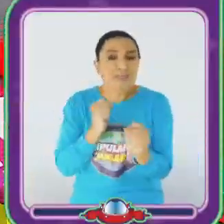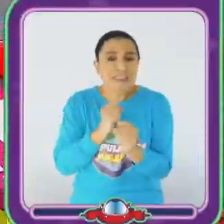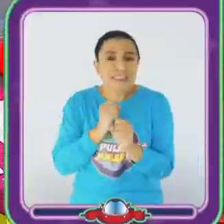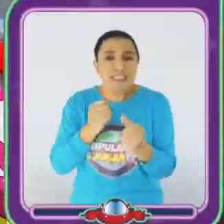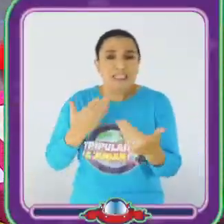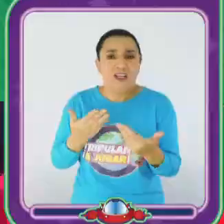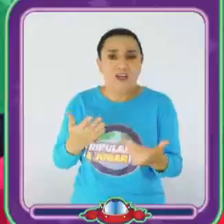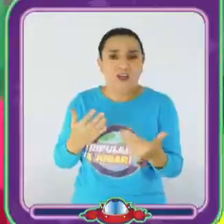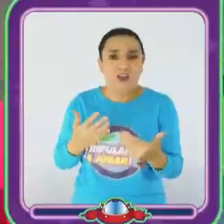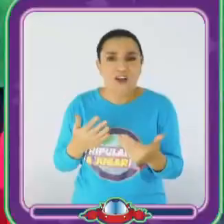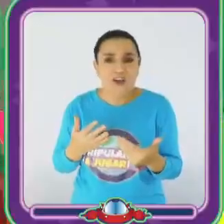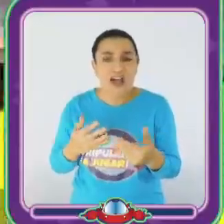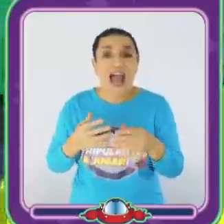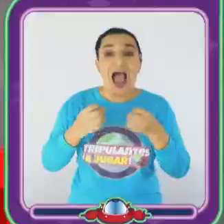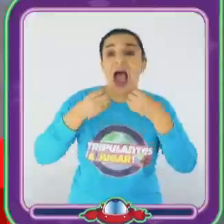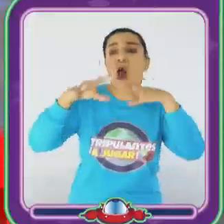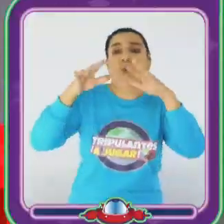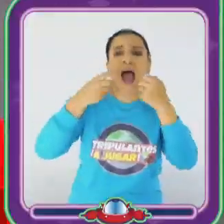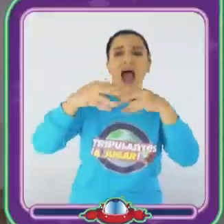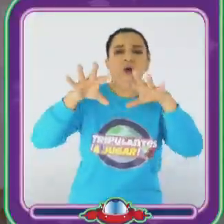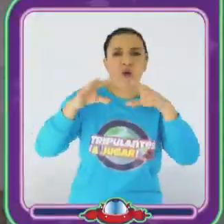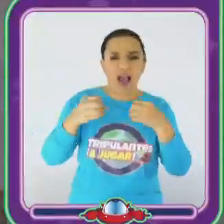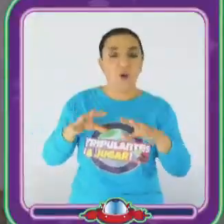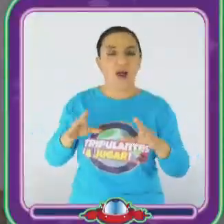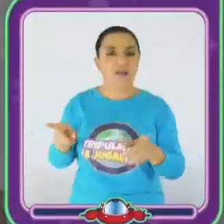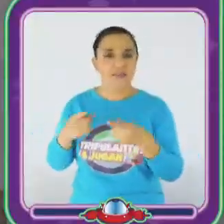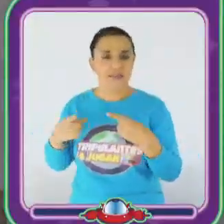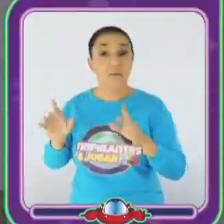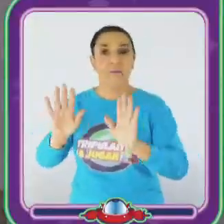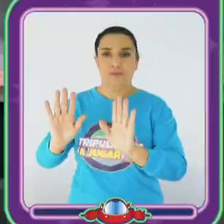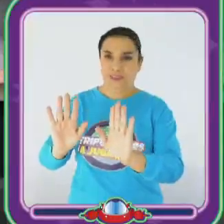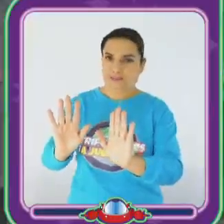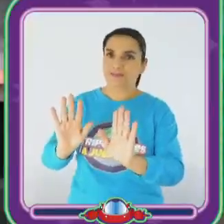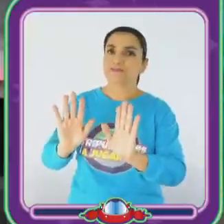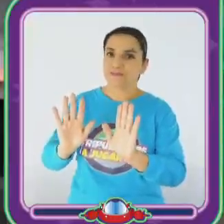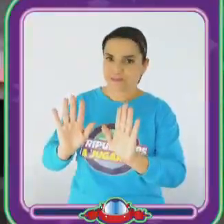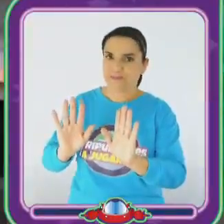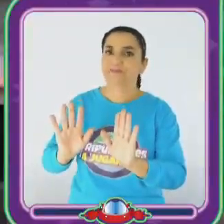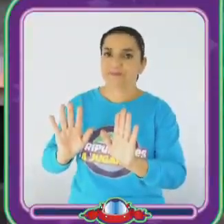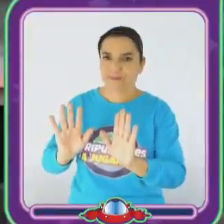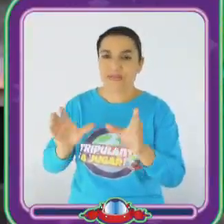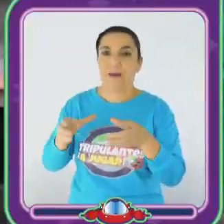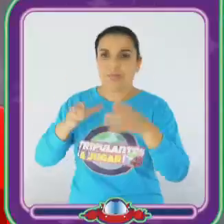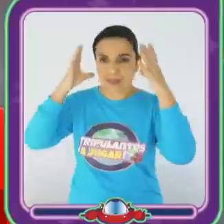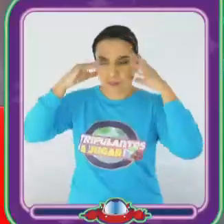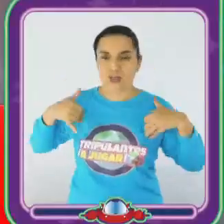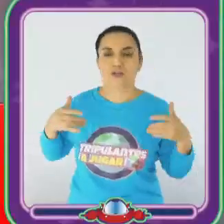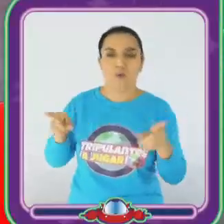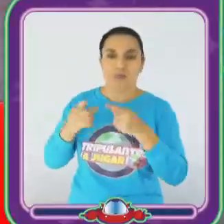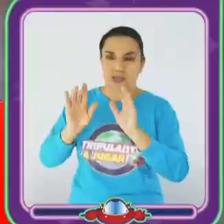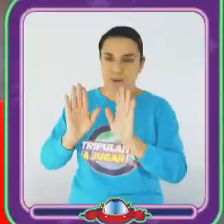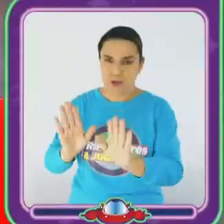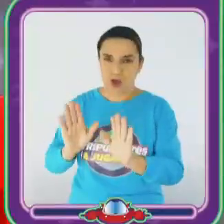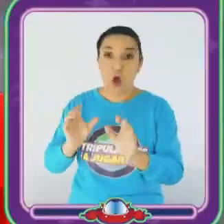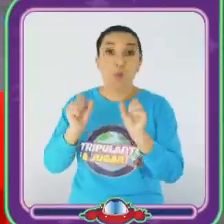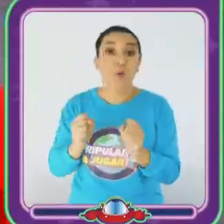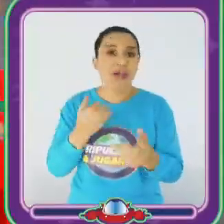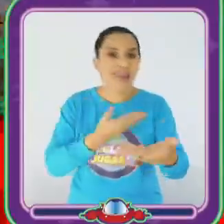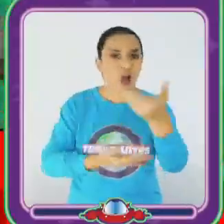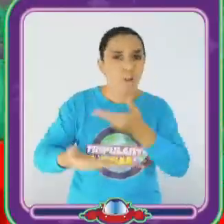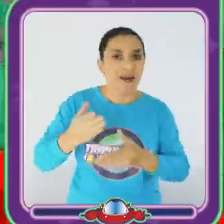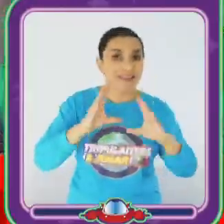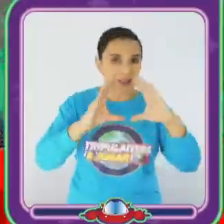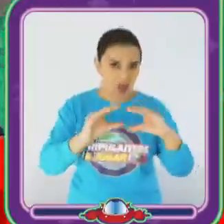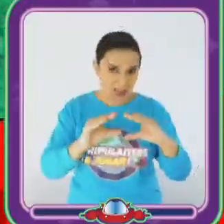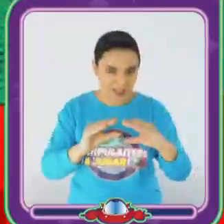agua! ¡Está fría el agua! ¡Está fría! ¡Para la música, tripulación! ¿Pueden